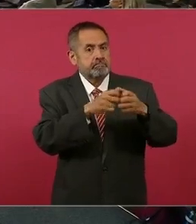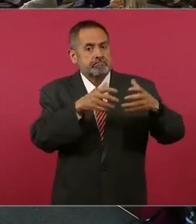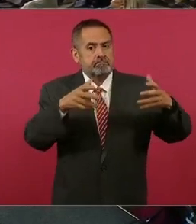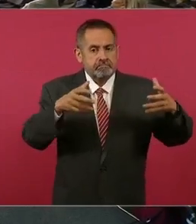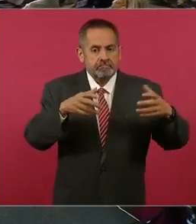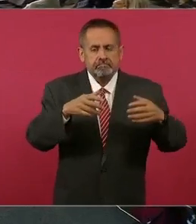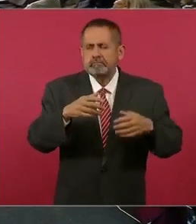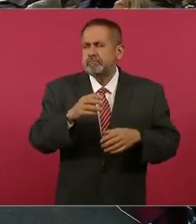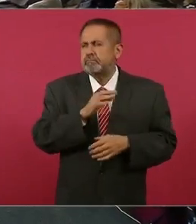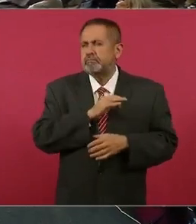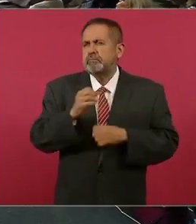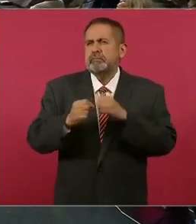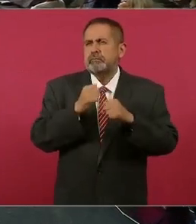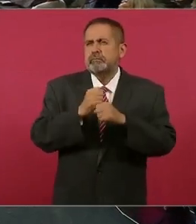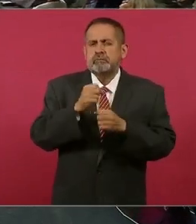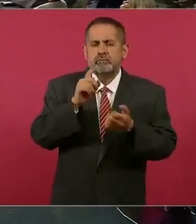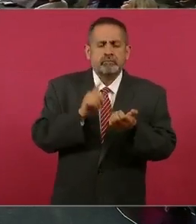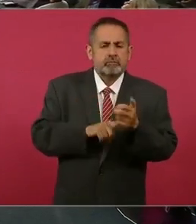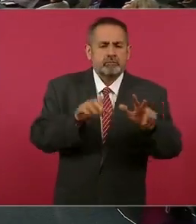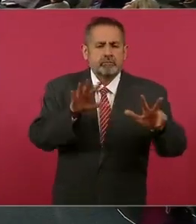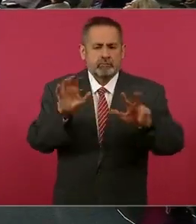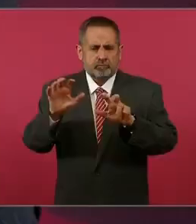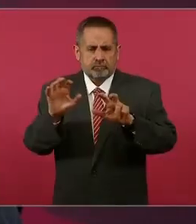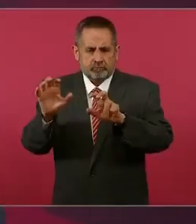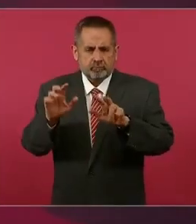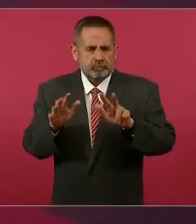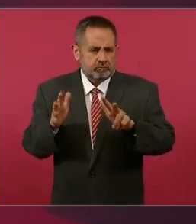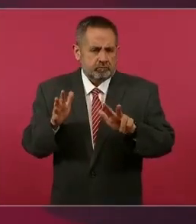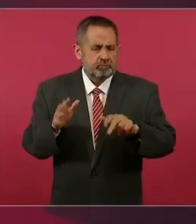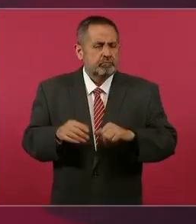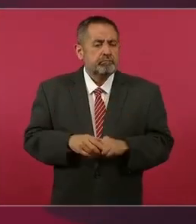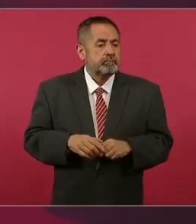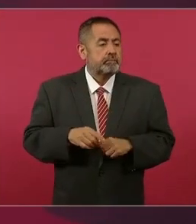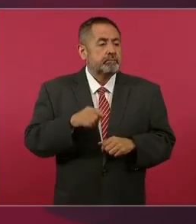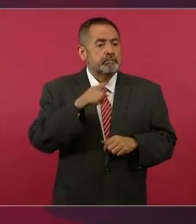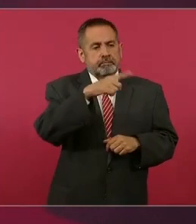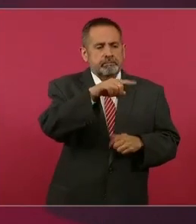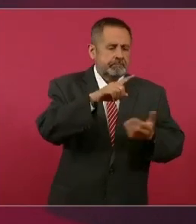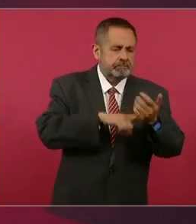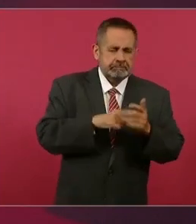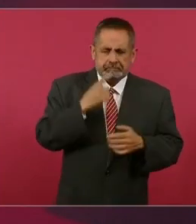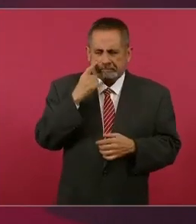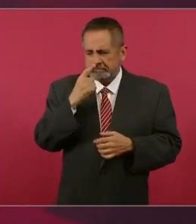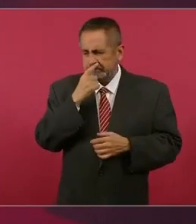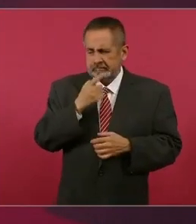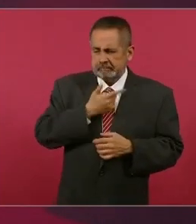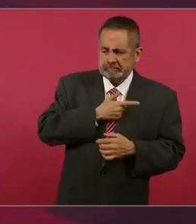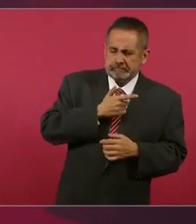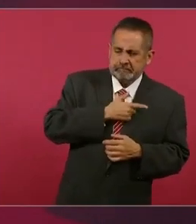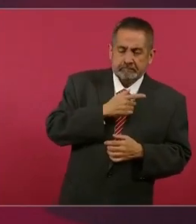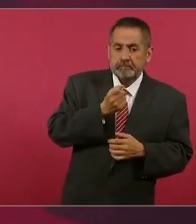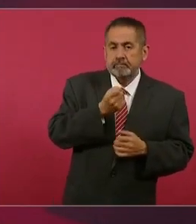a mediados del siglo XIX. Los liberales veían con recelo